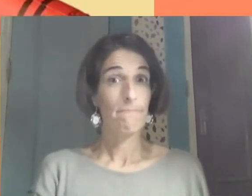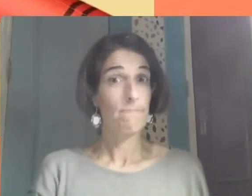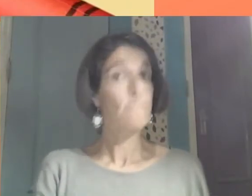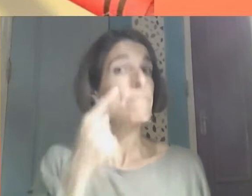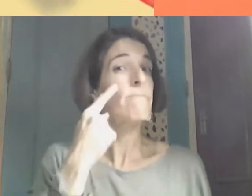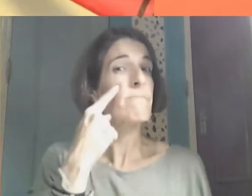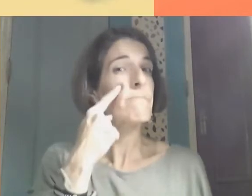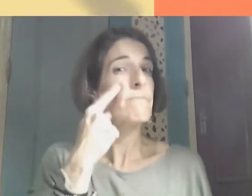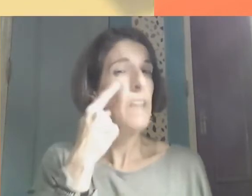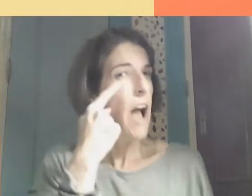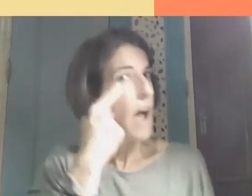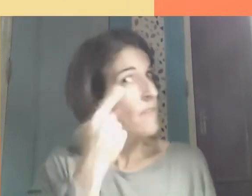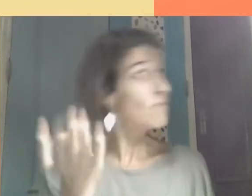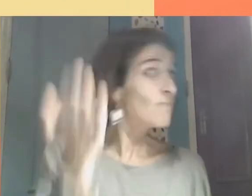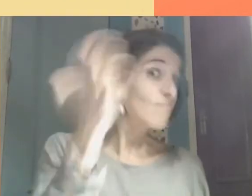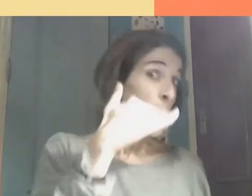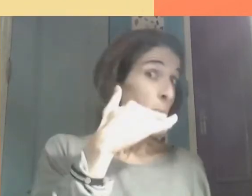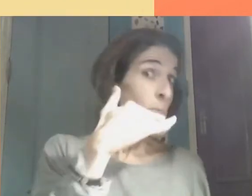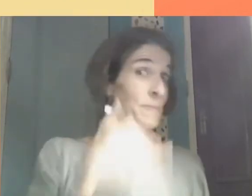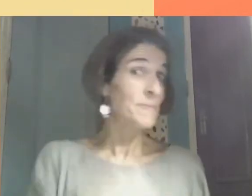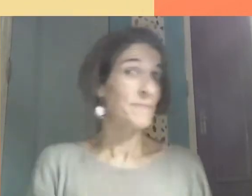vamos a verlo